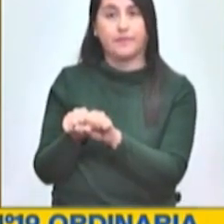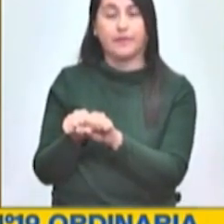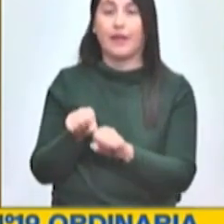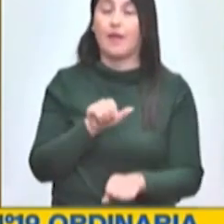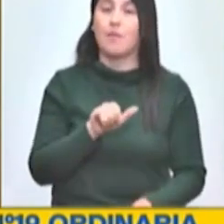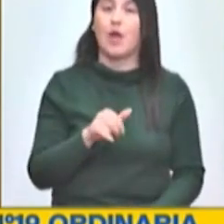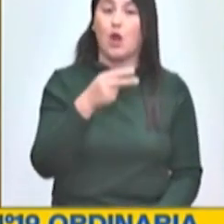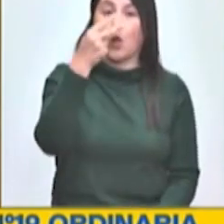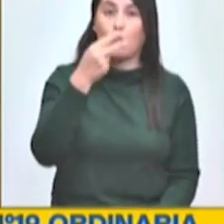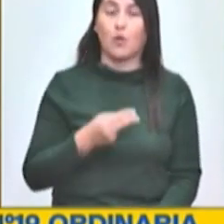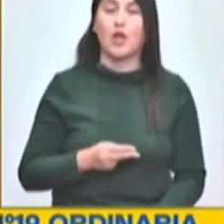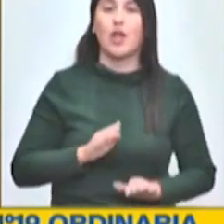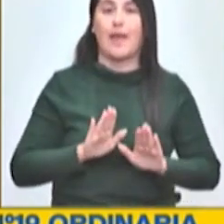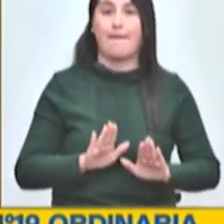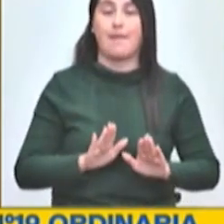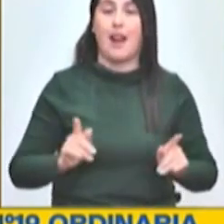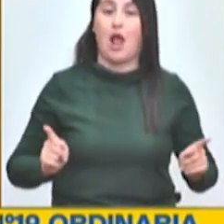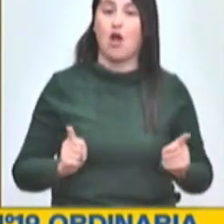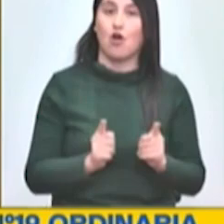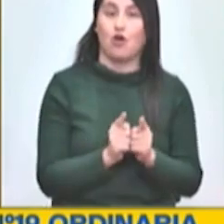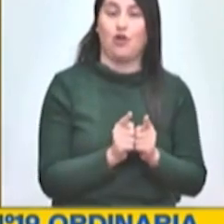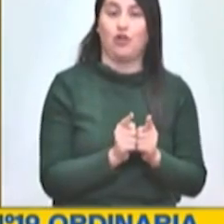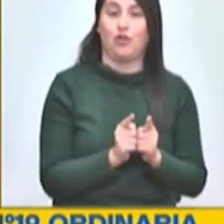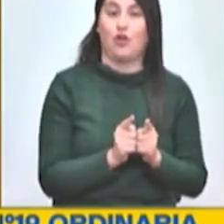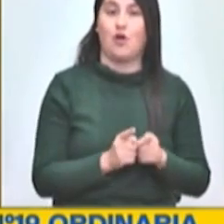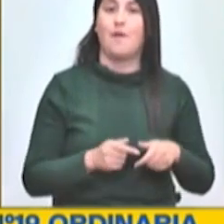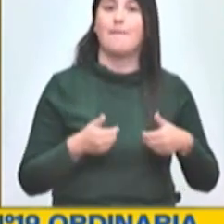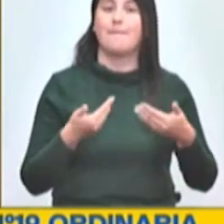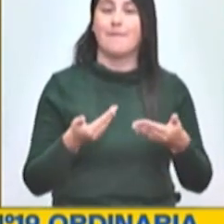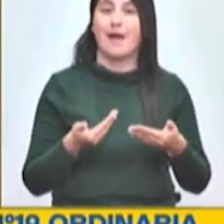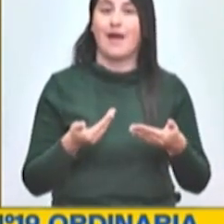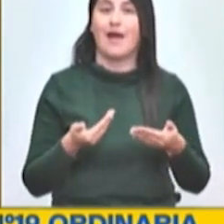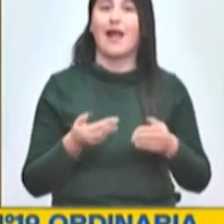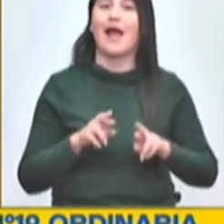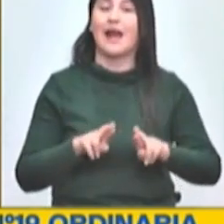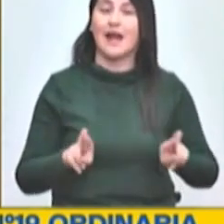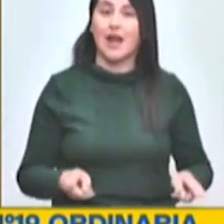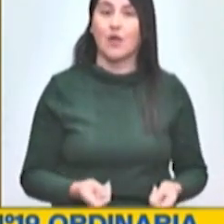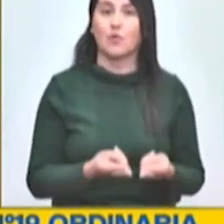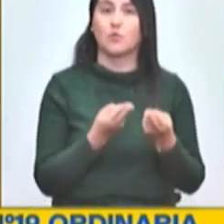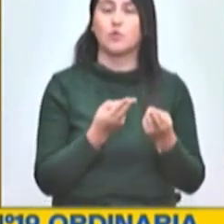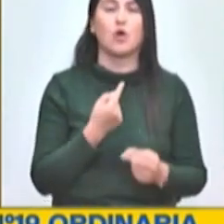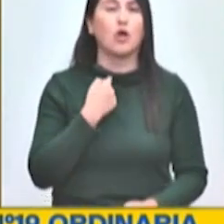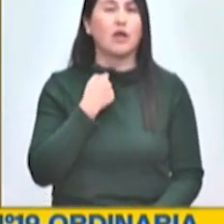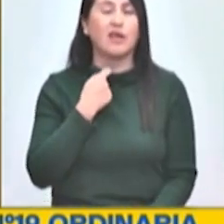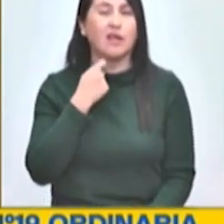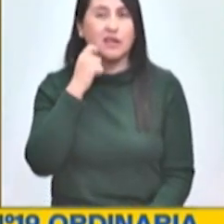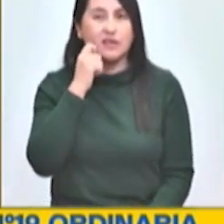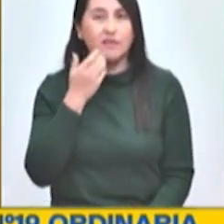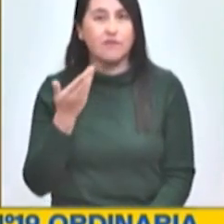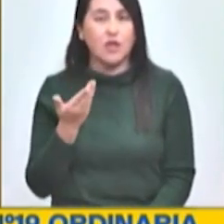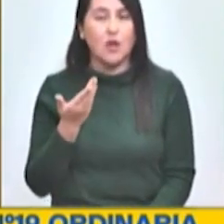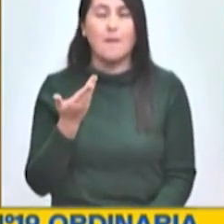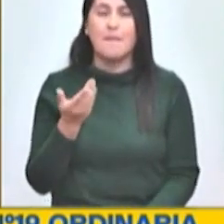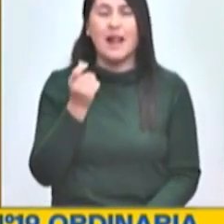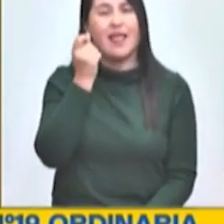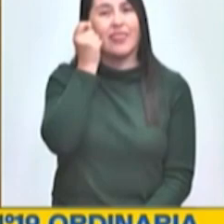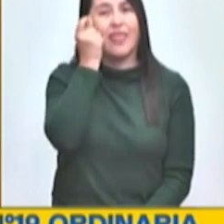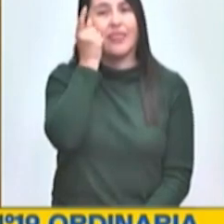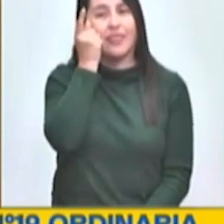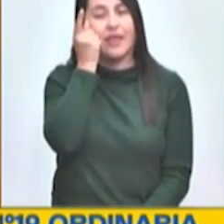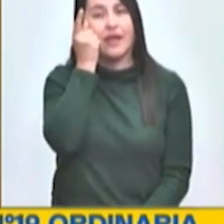los dueños deberán esperar el más corto plazo posible para la restitución de los valores O sea qué es lo que hace en lo que interpreta el Patricio vale